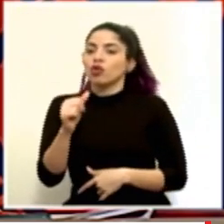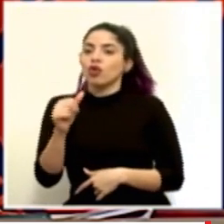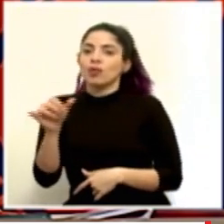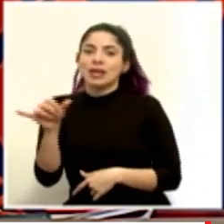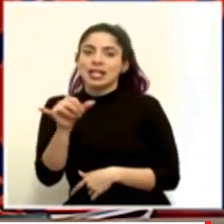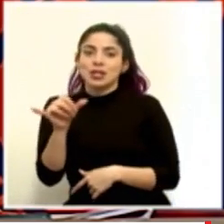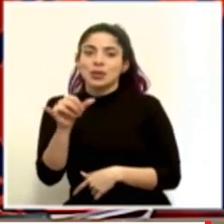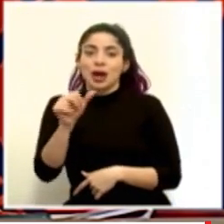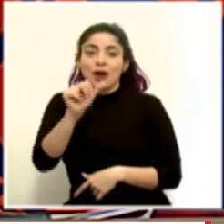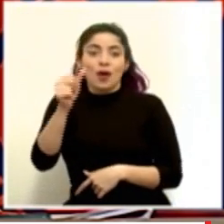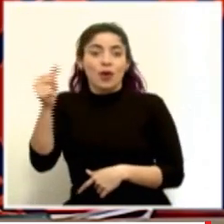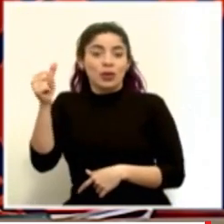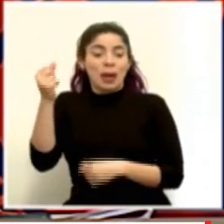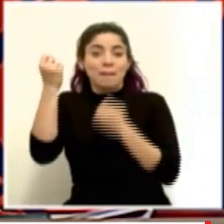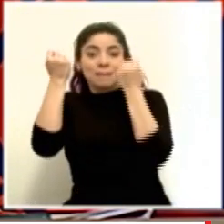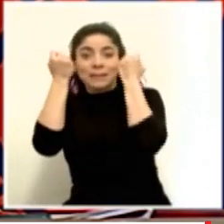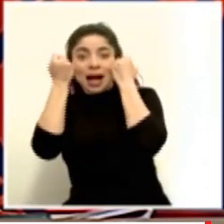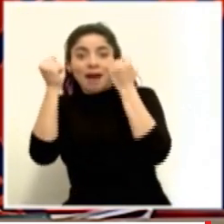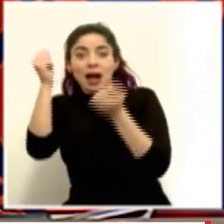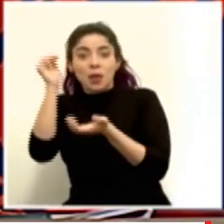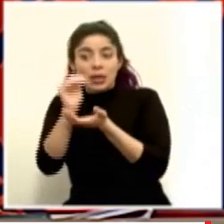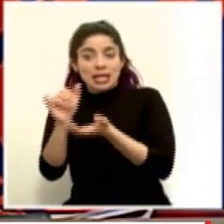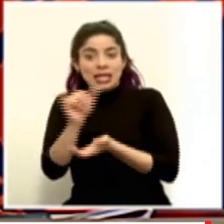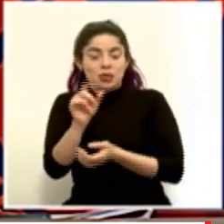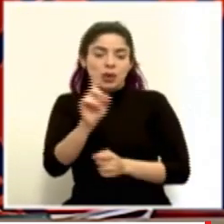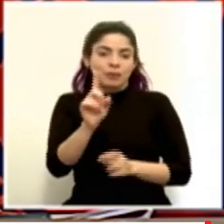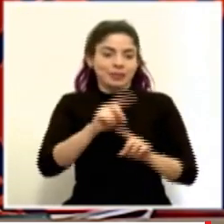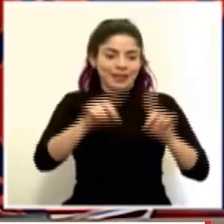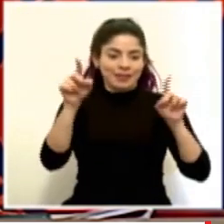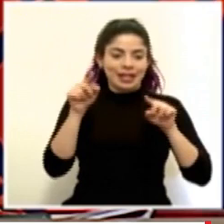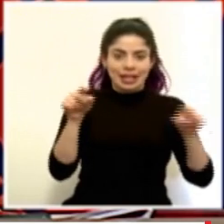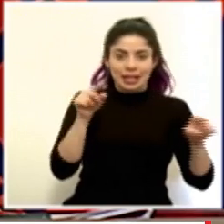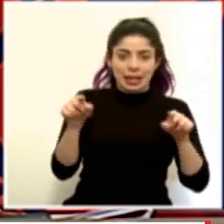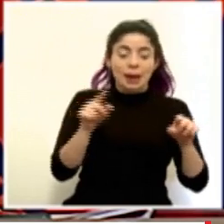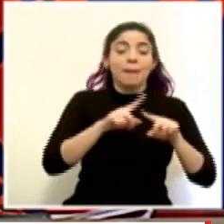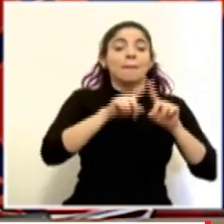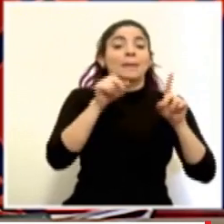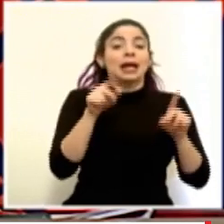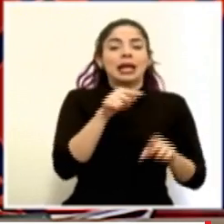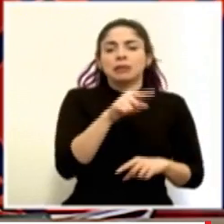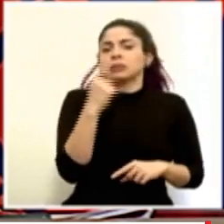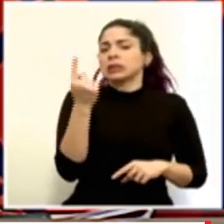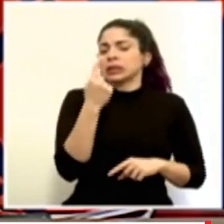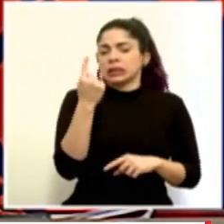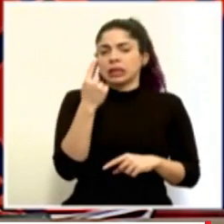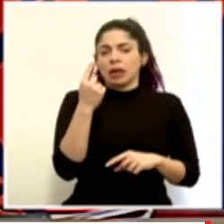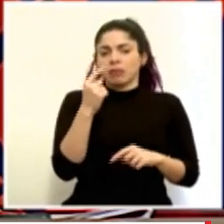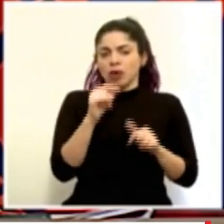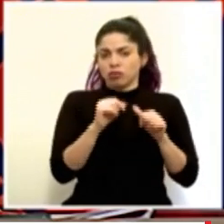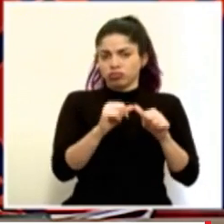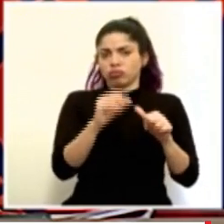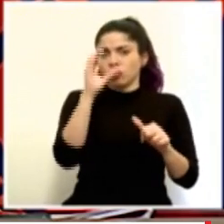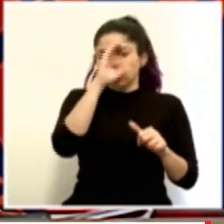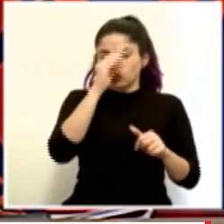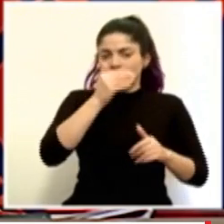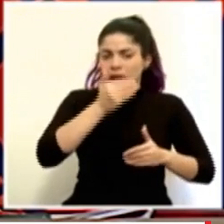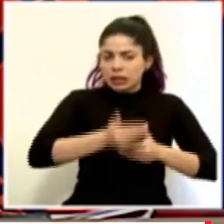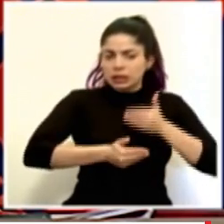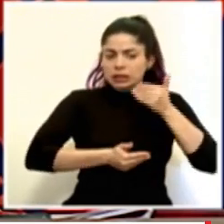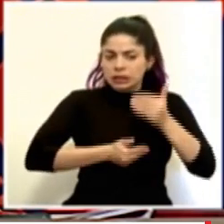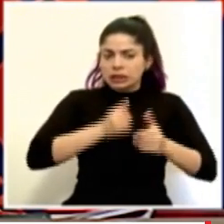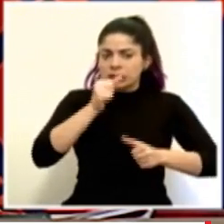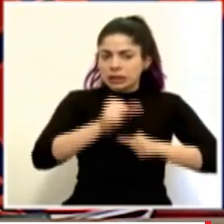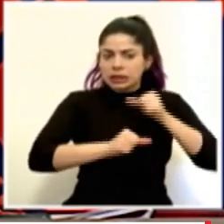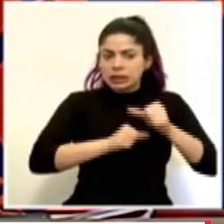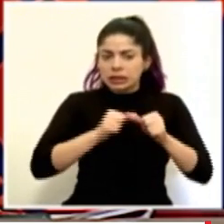ser igual a las que se han hecho en Pavas o en Alajuelita, pero siempre está en pie avanzar en